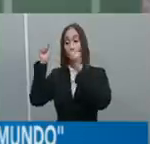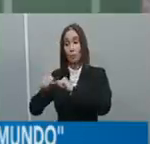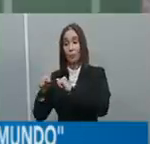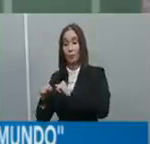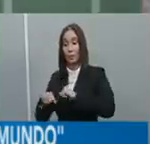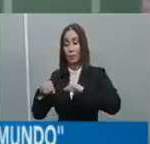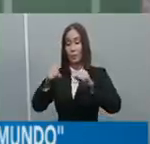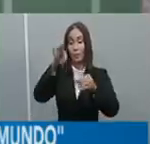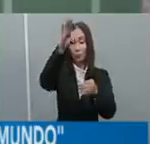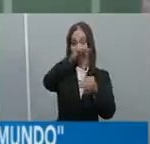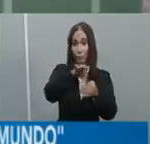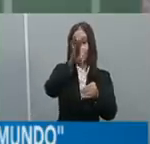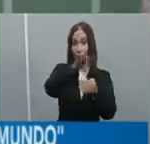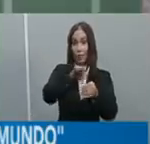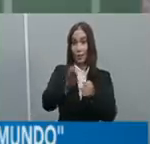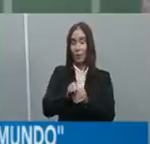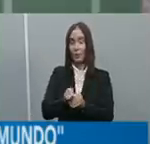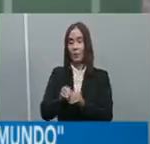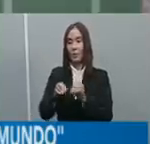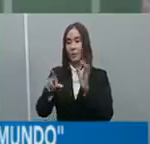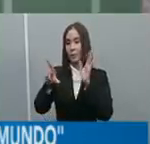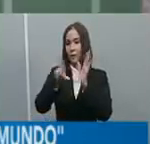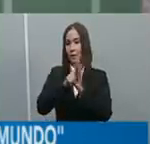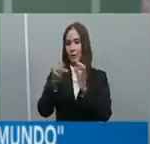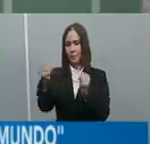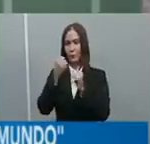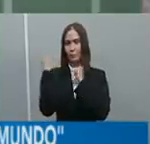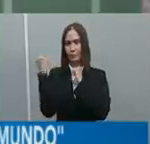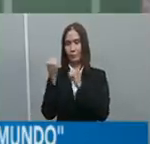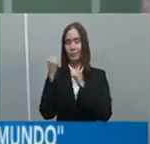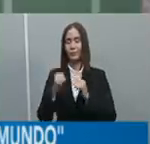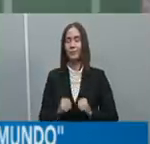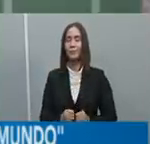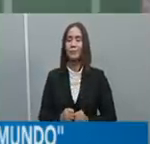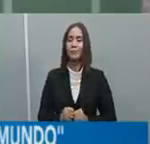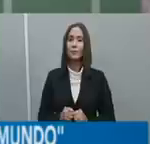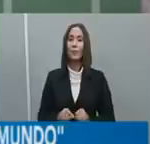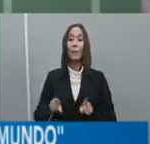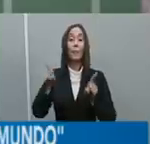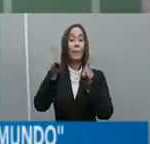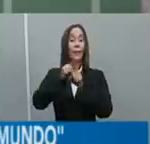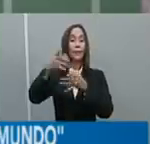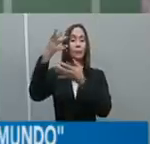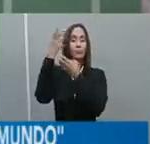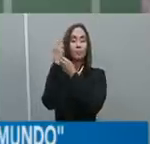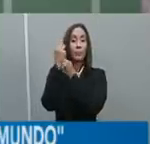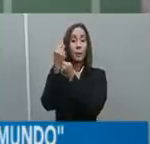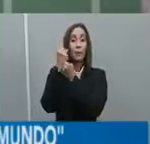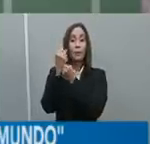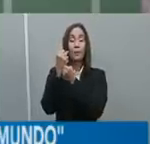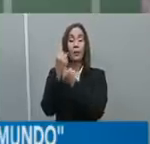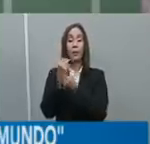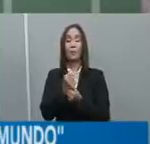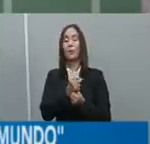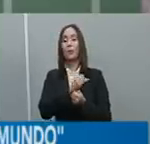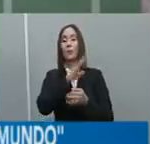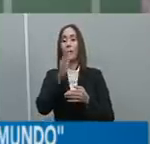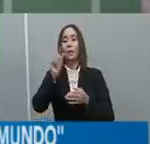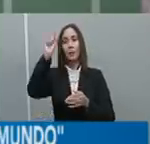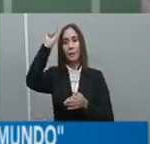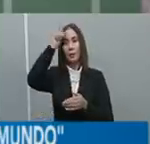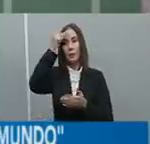nuestro Estado de Derecho salga fortalecido. Asimismo, confiamos en que las autoridades